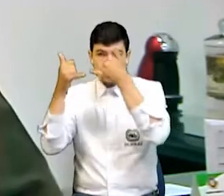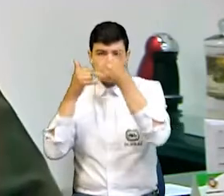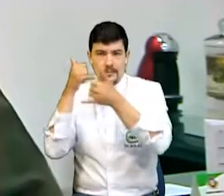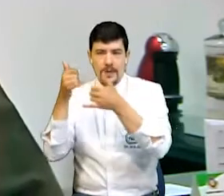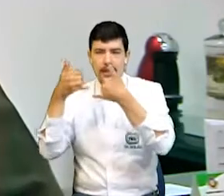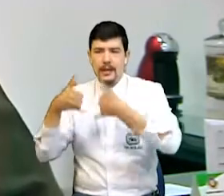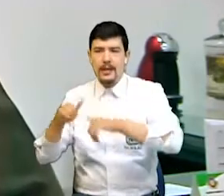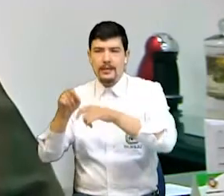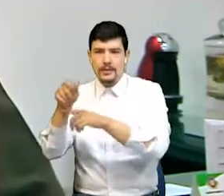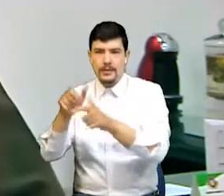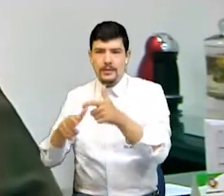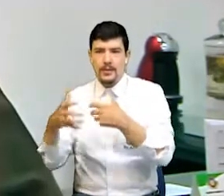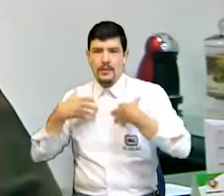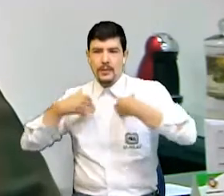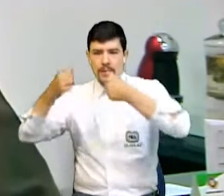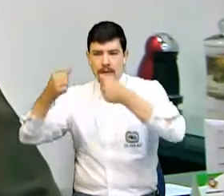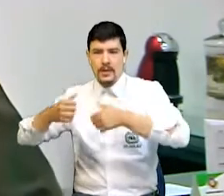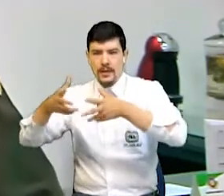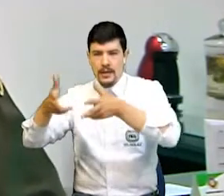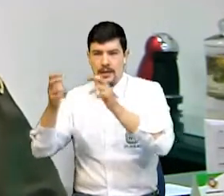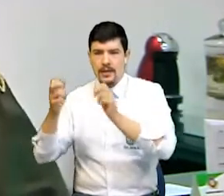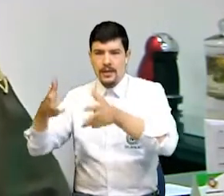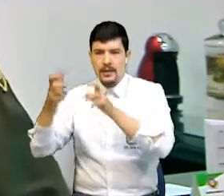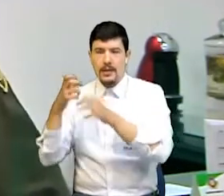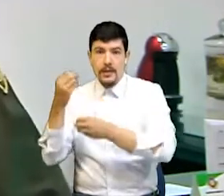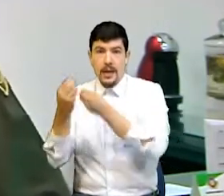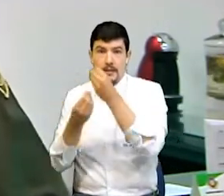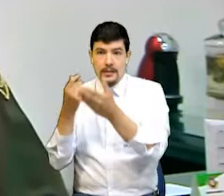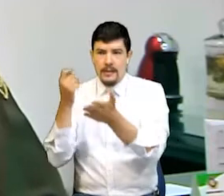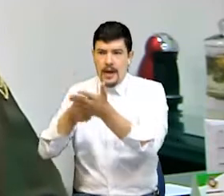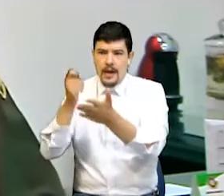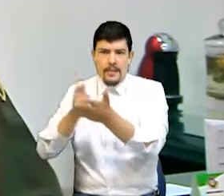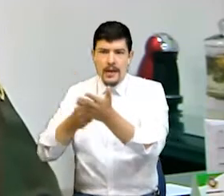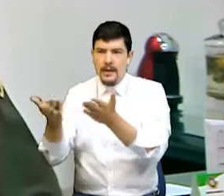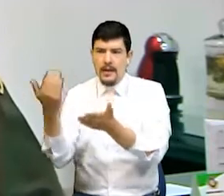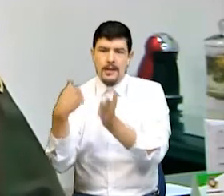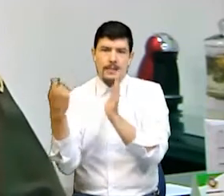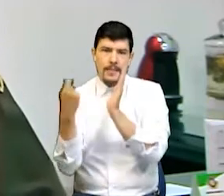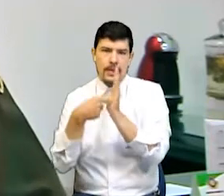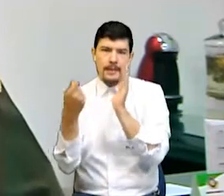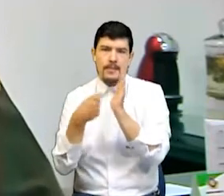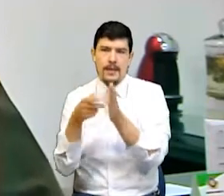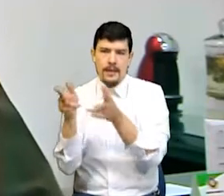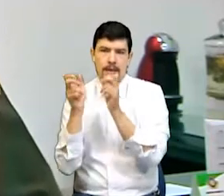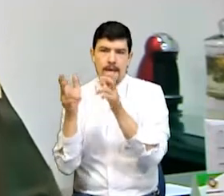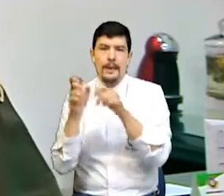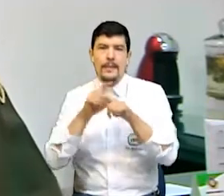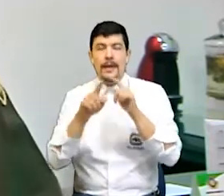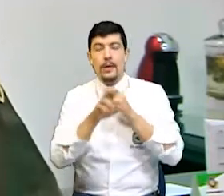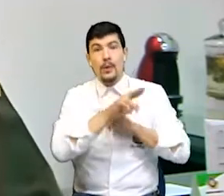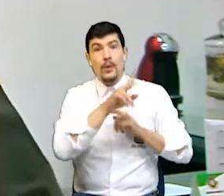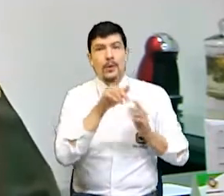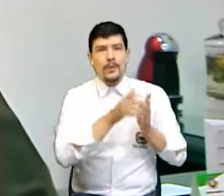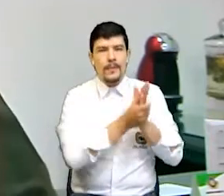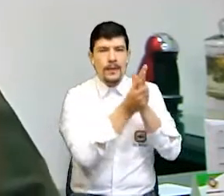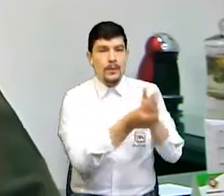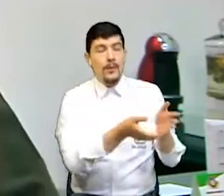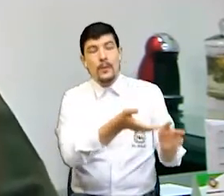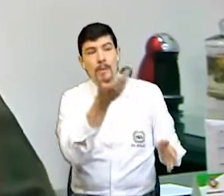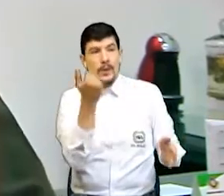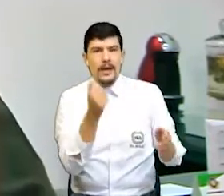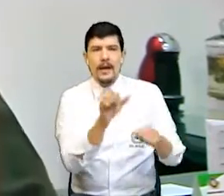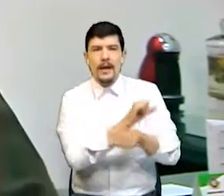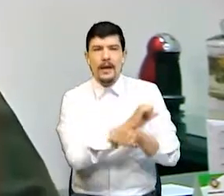propietarios y los extorsiones ni les hacen consignar dineros a cuentas pero hay otro donde le hacen llevar el